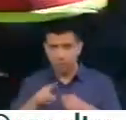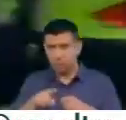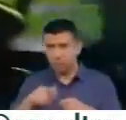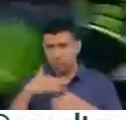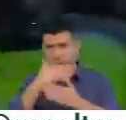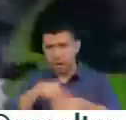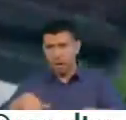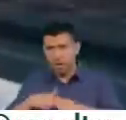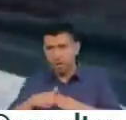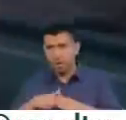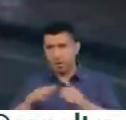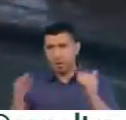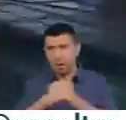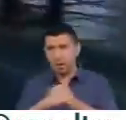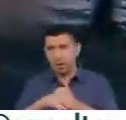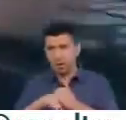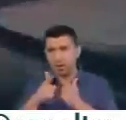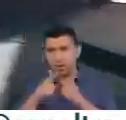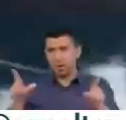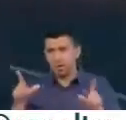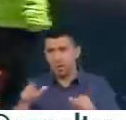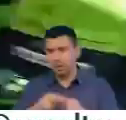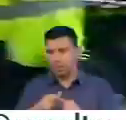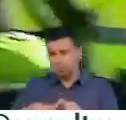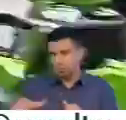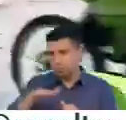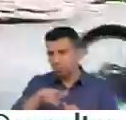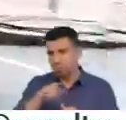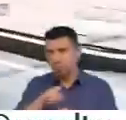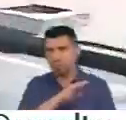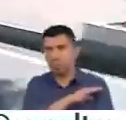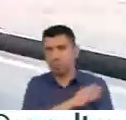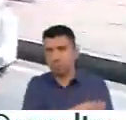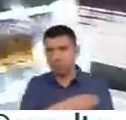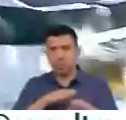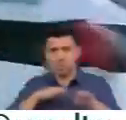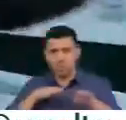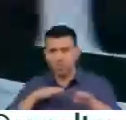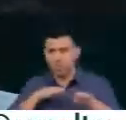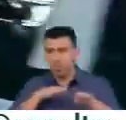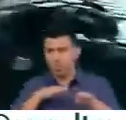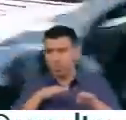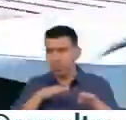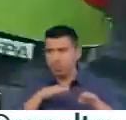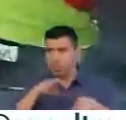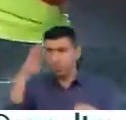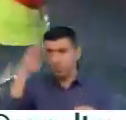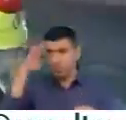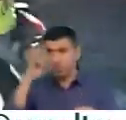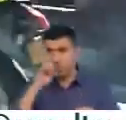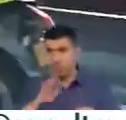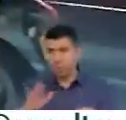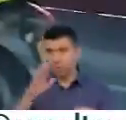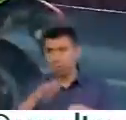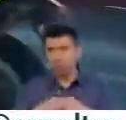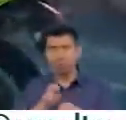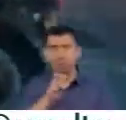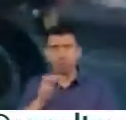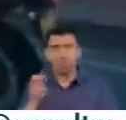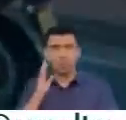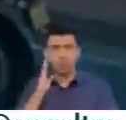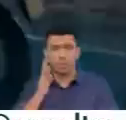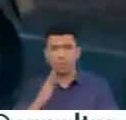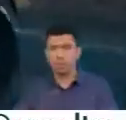Libertadores, siendo admirados por los cucuteños, que dimensionaron la gran fuerza disponible que representa su Policía Nacional en la capital norte